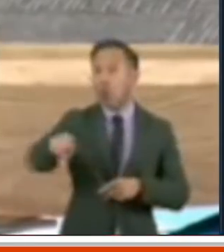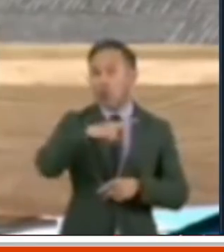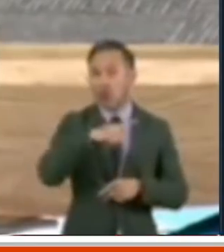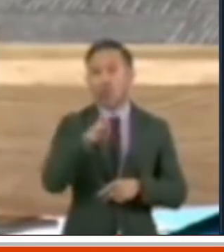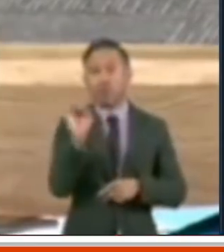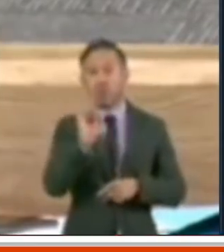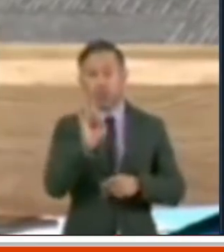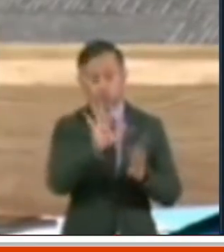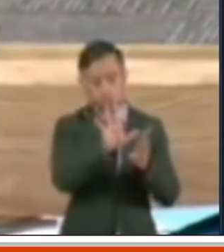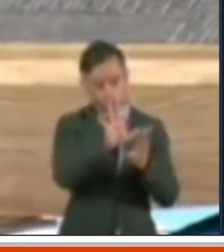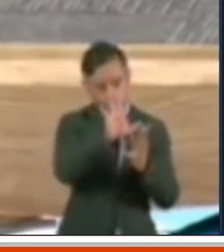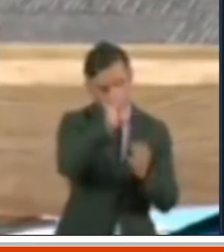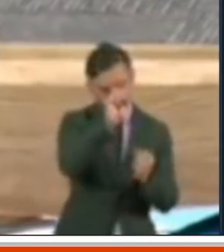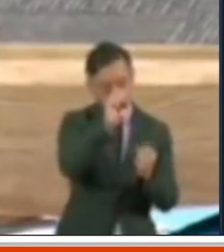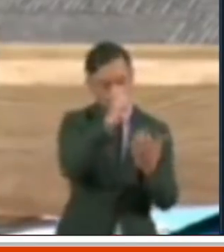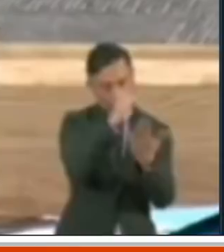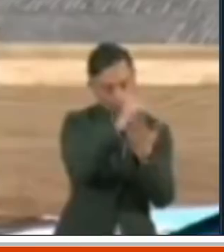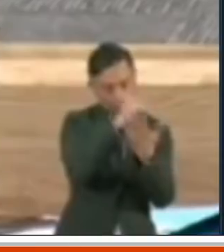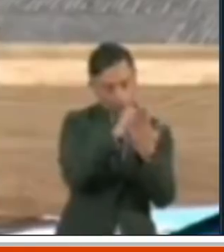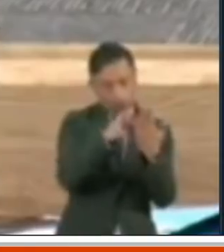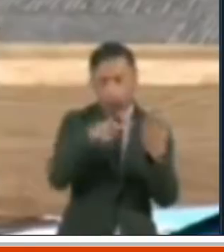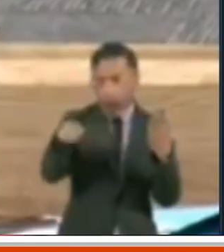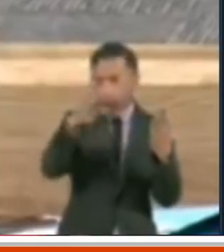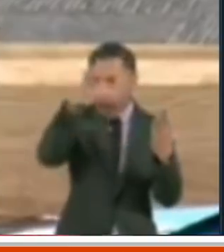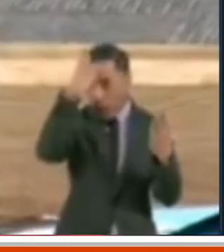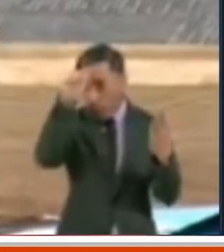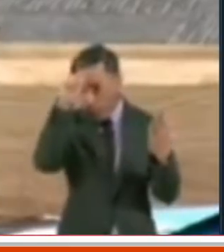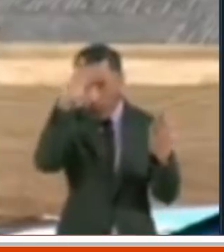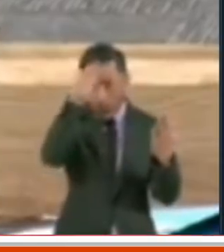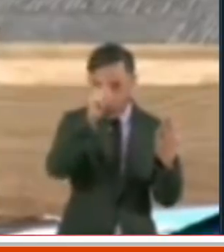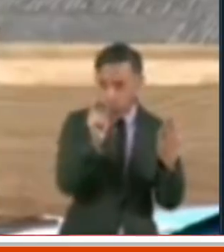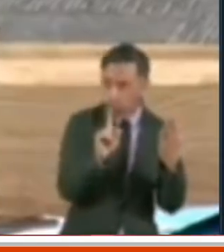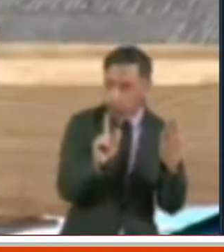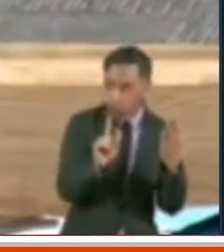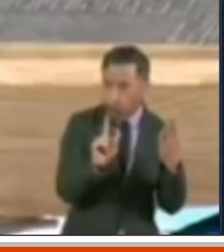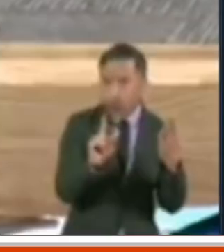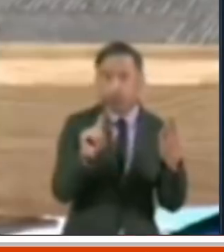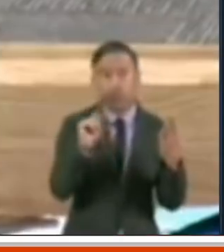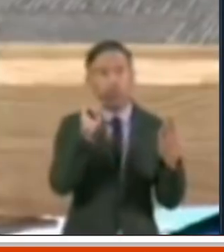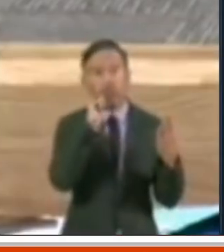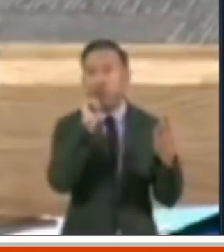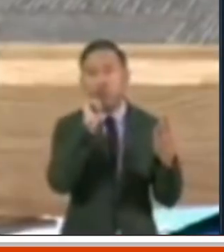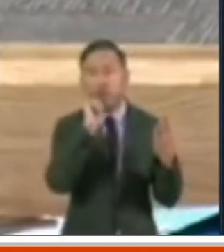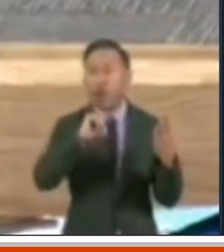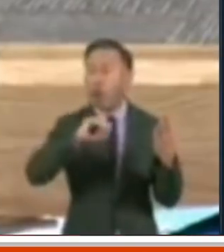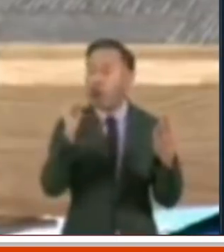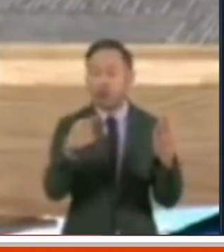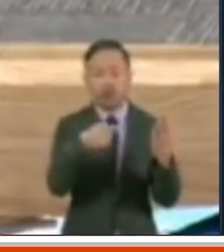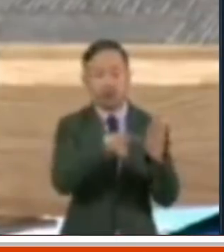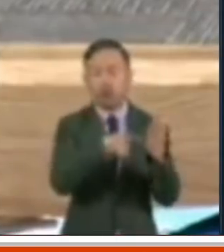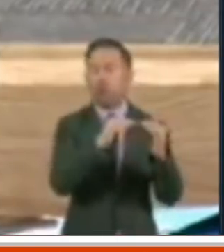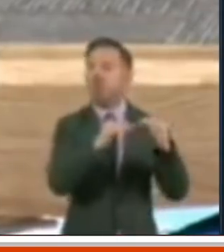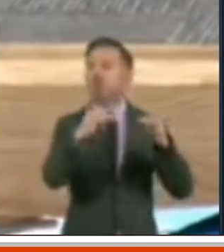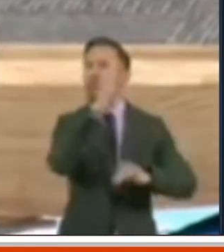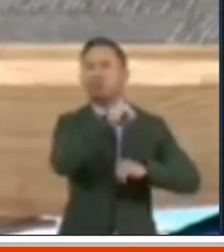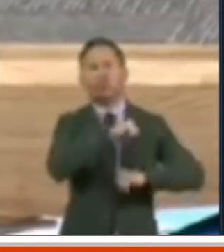algún precepto constitucional, es nuestra obligación acatar la norma suprema, sobre todo si se